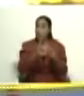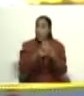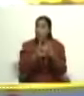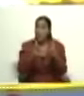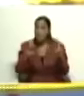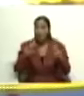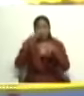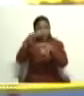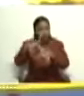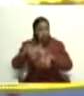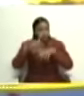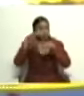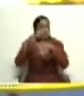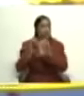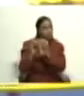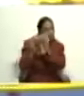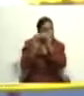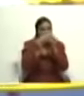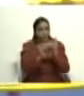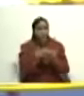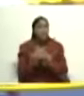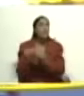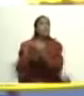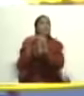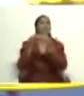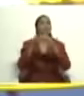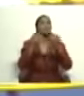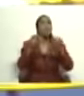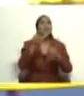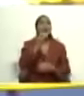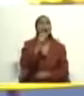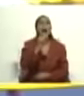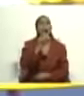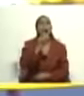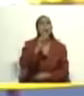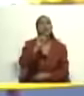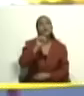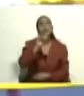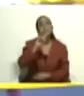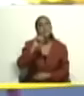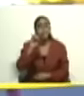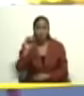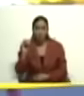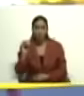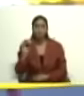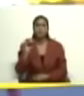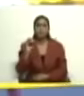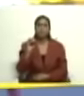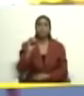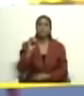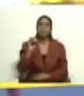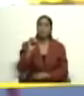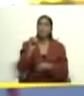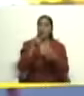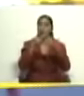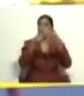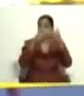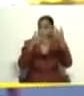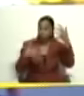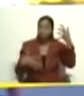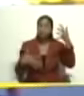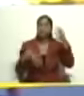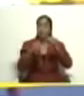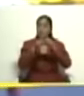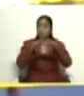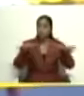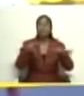hemos llegado al 100% de pureza del aluminio, pero la idea, presidente, como ha sido su instrucción, es la diversificación de la economía y por